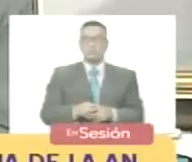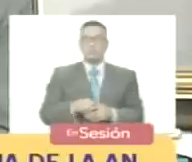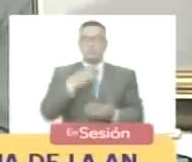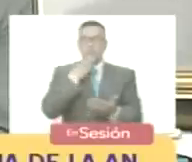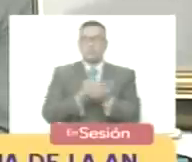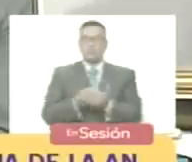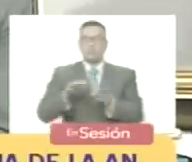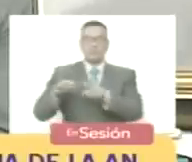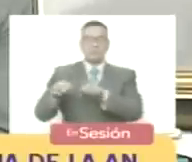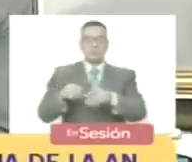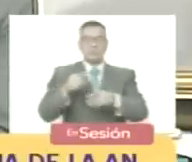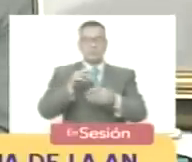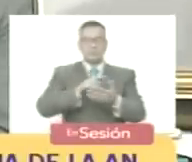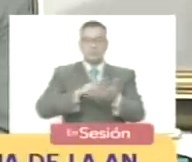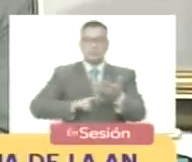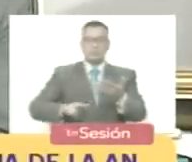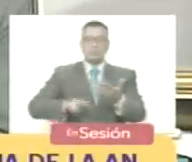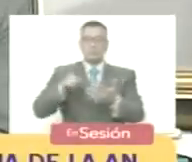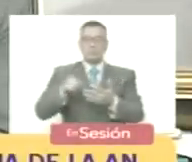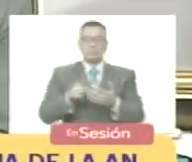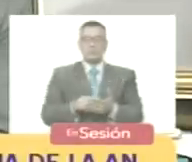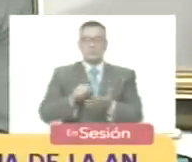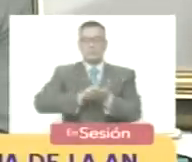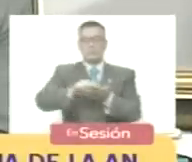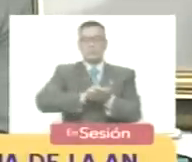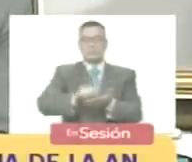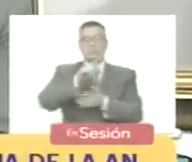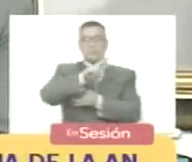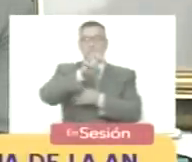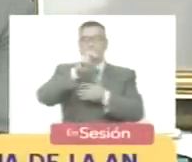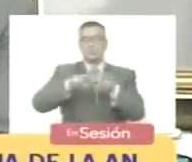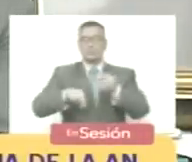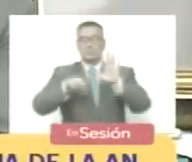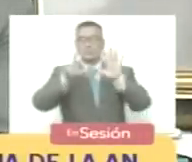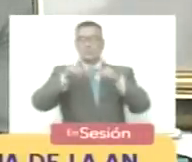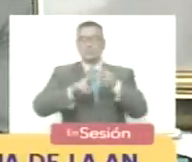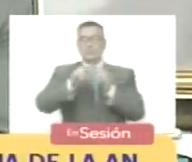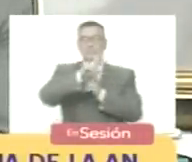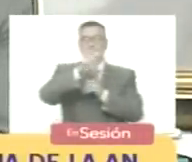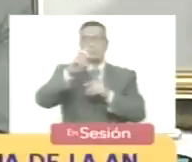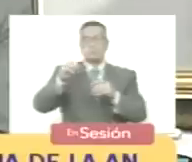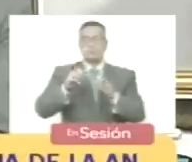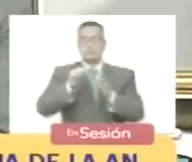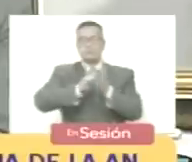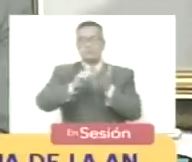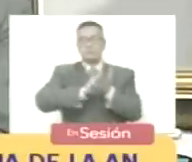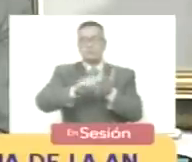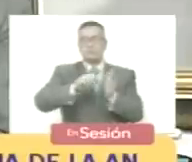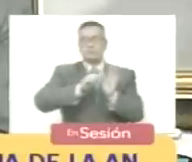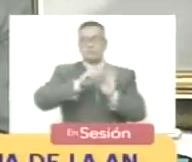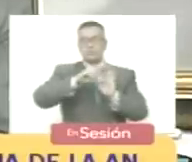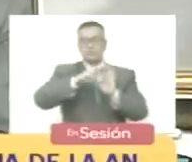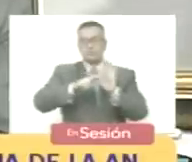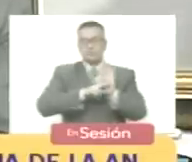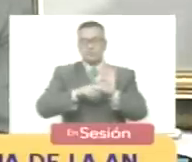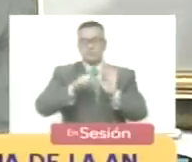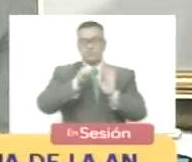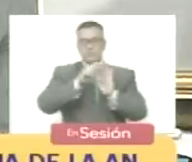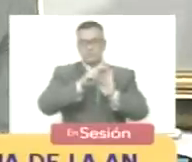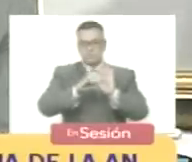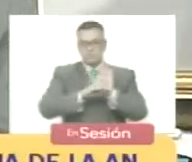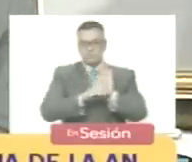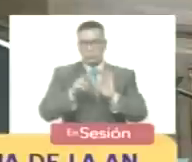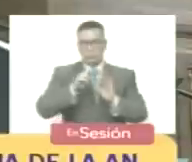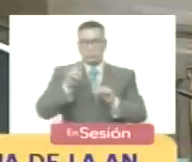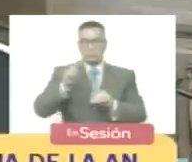Gracias, secretaria. Por favor, sírvase a leer los artículos 219 y 220 de la Constitución de la República Bolivariana de Venezuela.